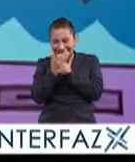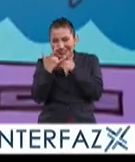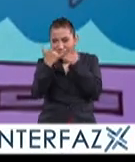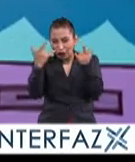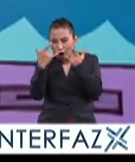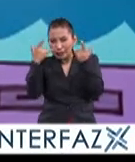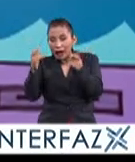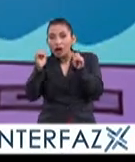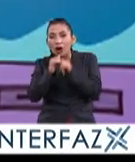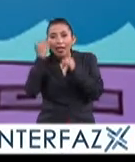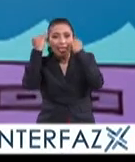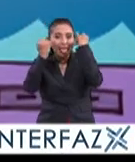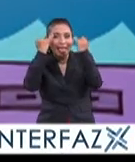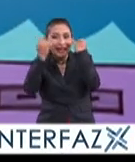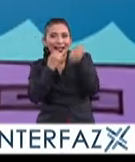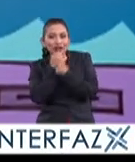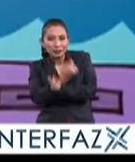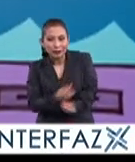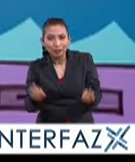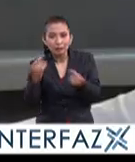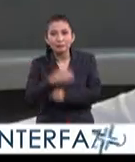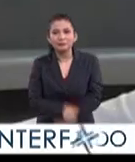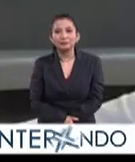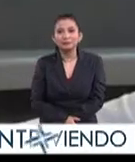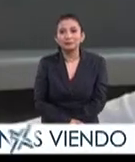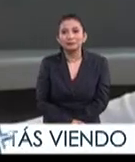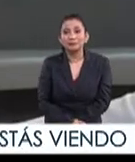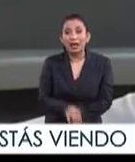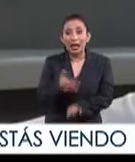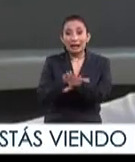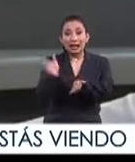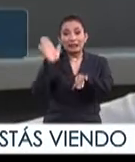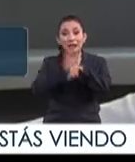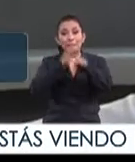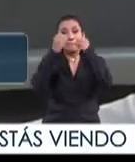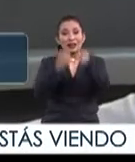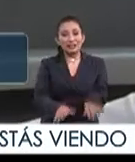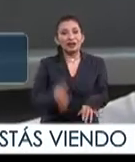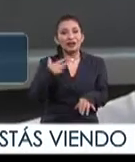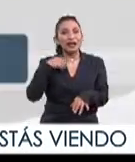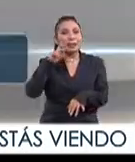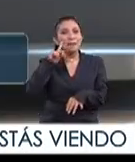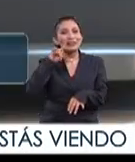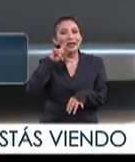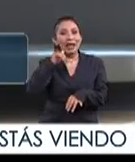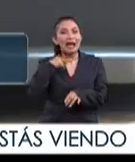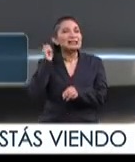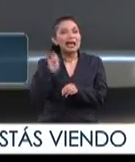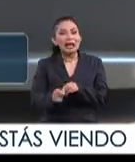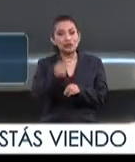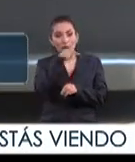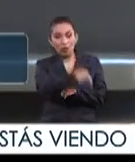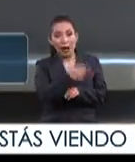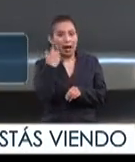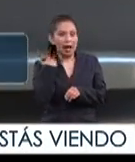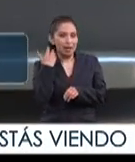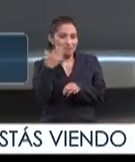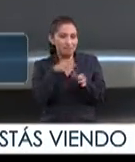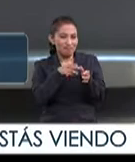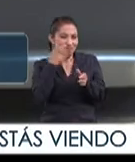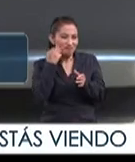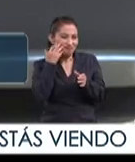contadas a través de la imaginación de los niños. El calcetín perdido de la pantera. Se trata de que una